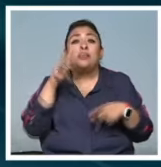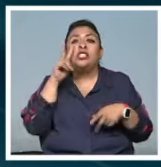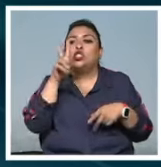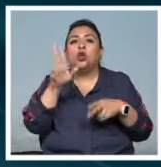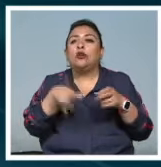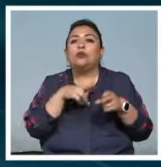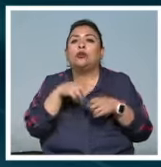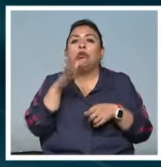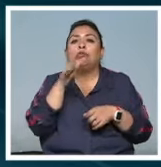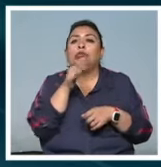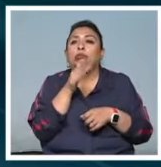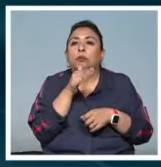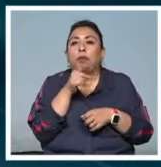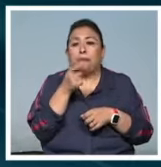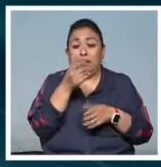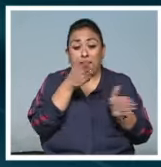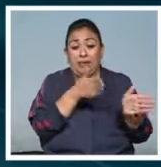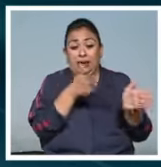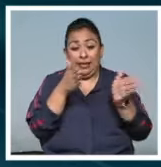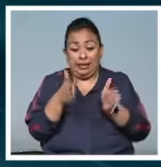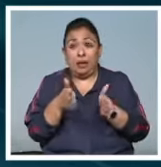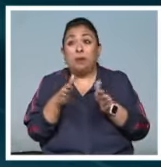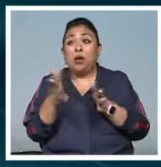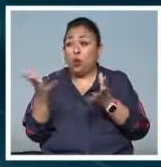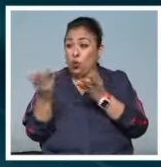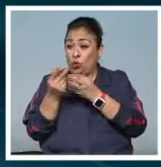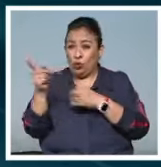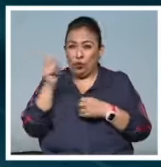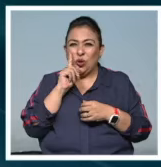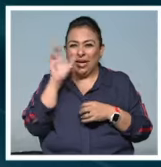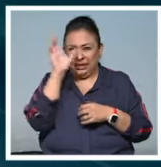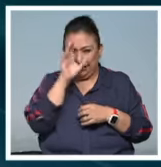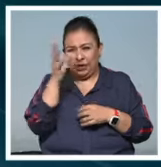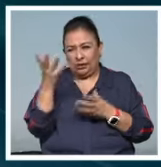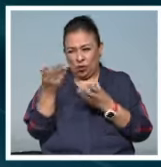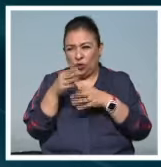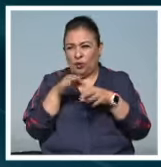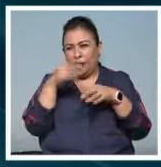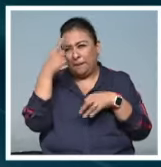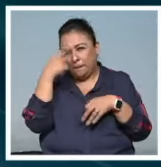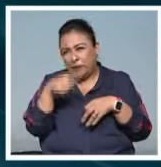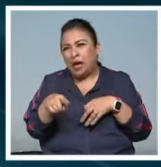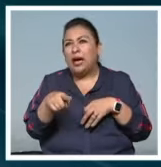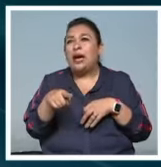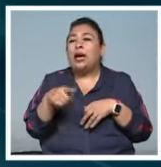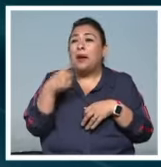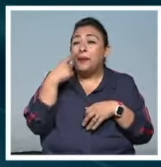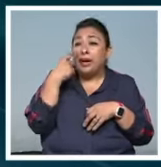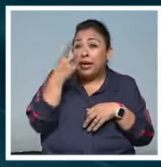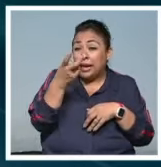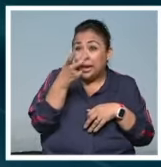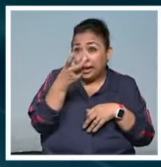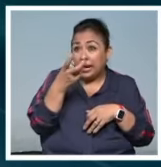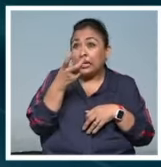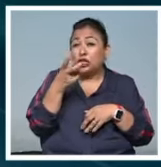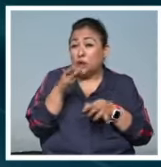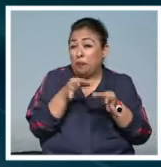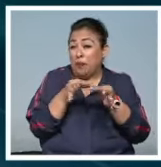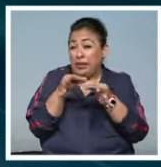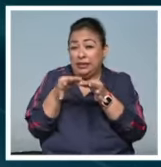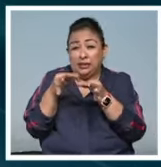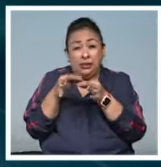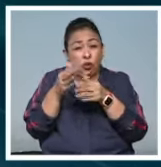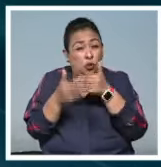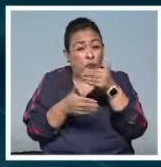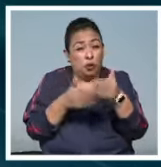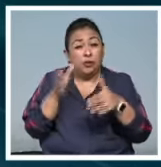no. La primera etapa fue trabajar con esta científica para sacar, digamos, esto, que fue algo muy, muy preciso y muy, un